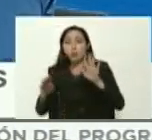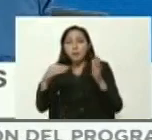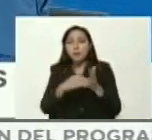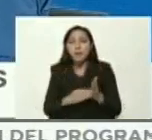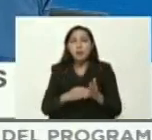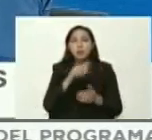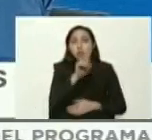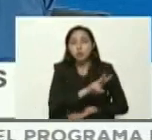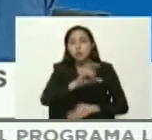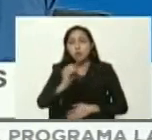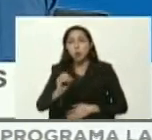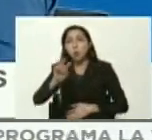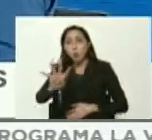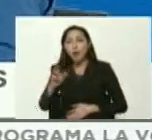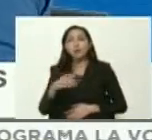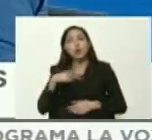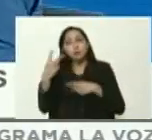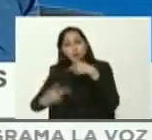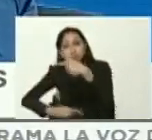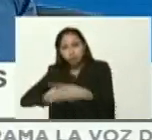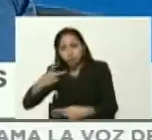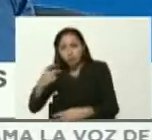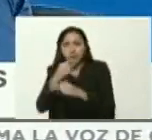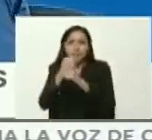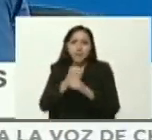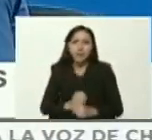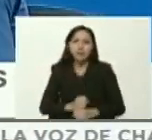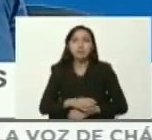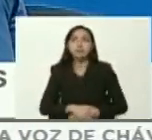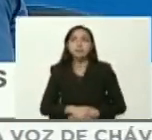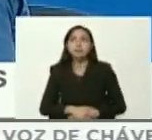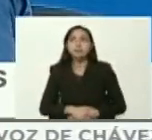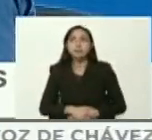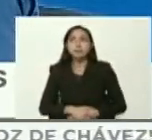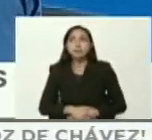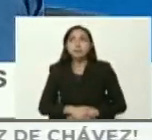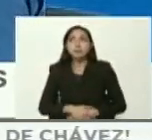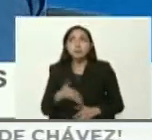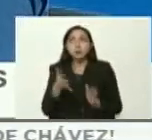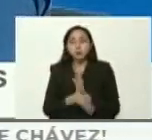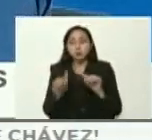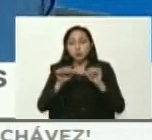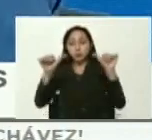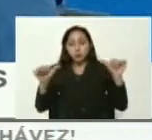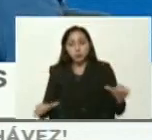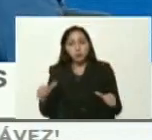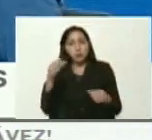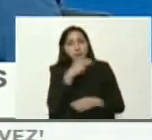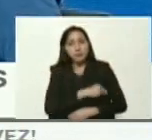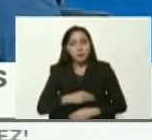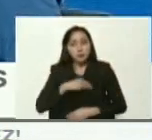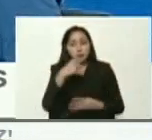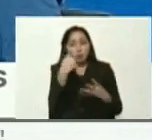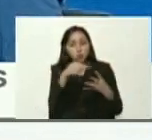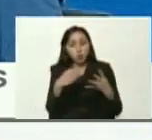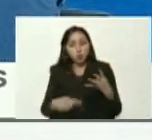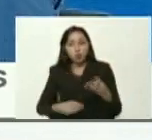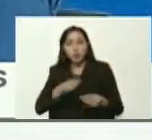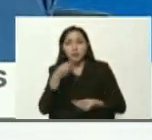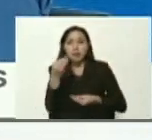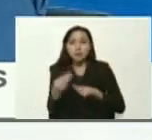209.704 que están en proceso. Con una estructura orgánica a través del sistema de misiones y grandes misiones, en el